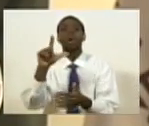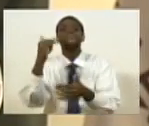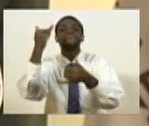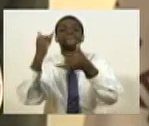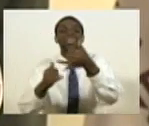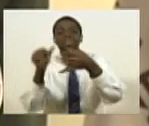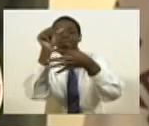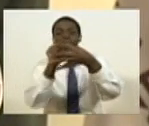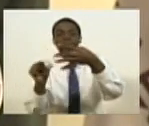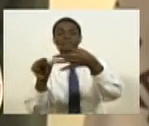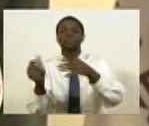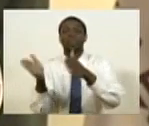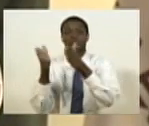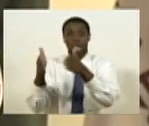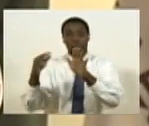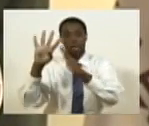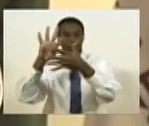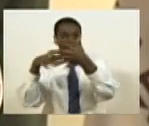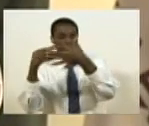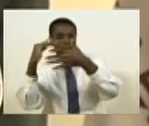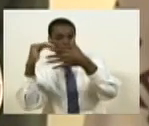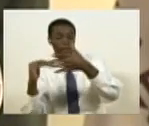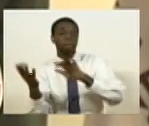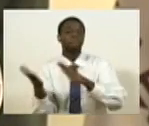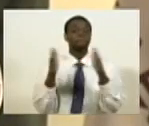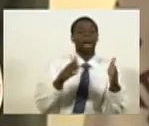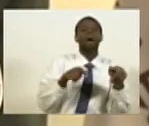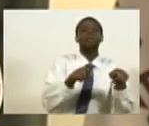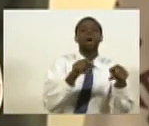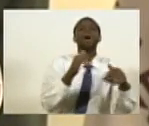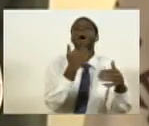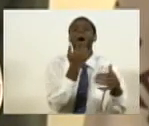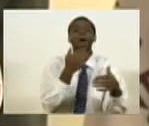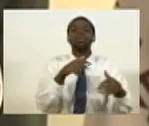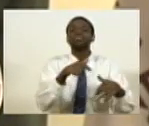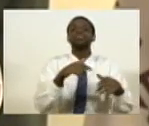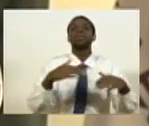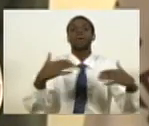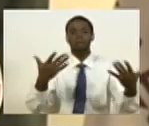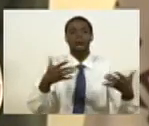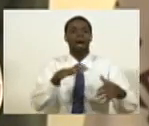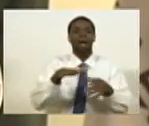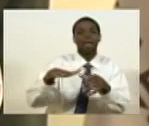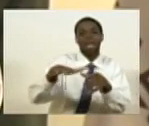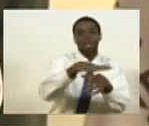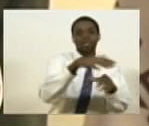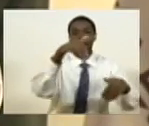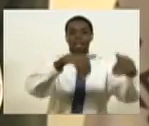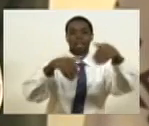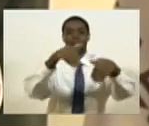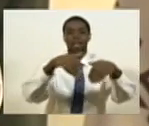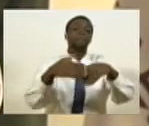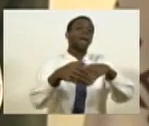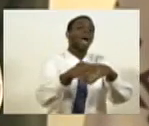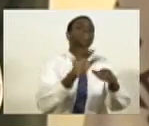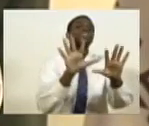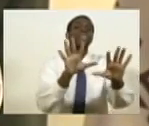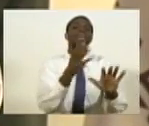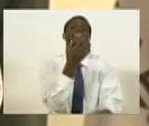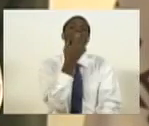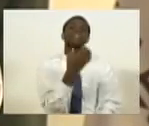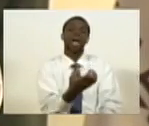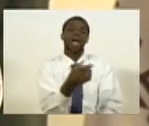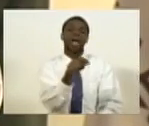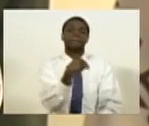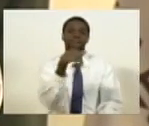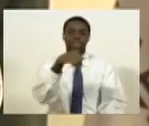el otro cronograma para la convocatoria de la elección regional para el 10 de diciembre